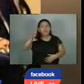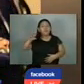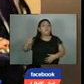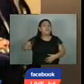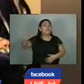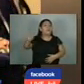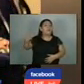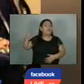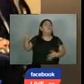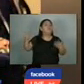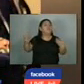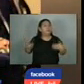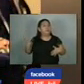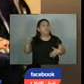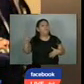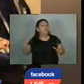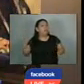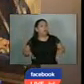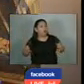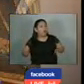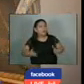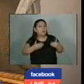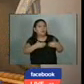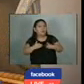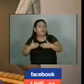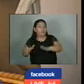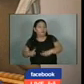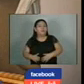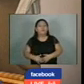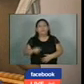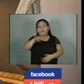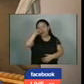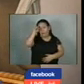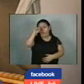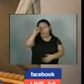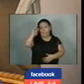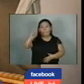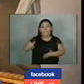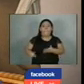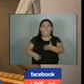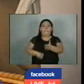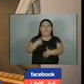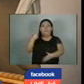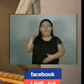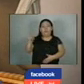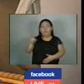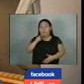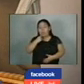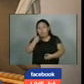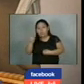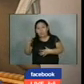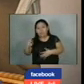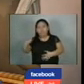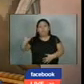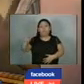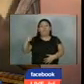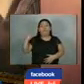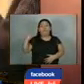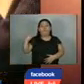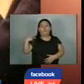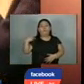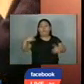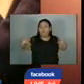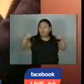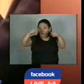corporación policial, donde se ha desempeñado en diferentes áreas. Esta es la primera vez que se realiza el nombramiento de comisionado general